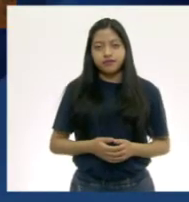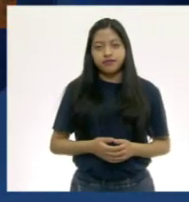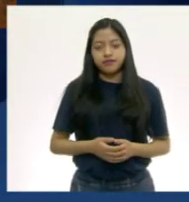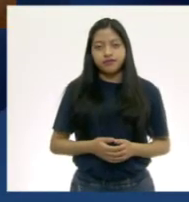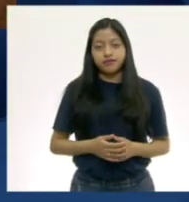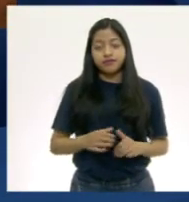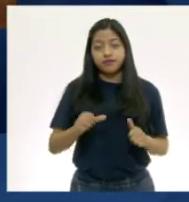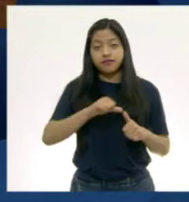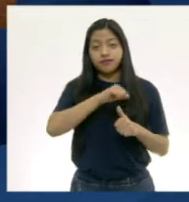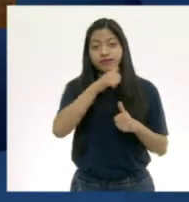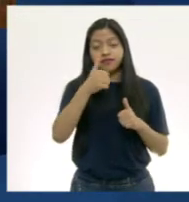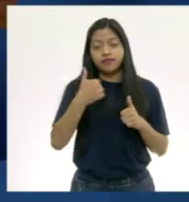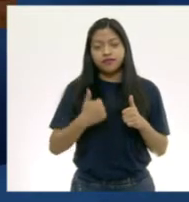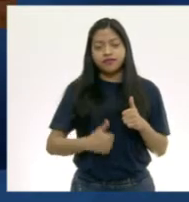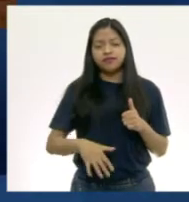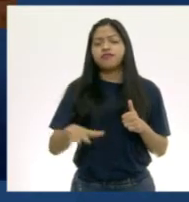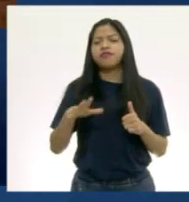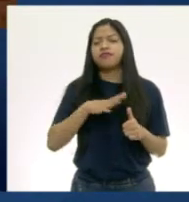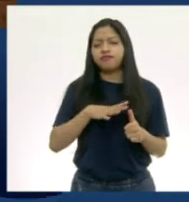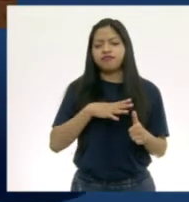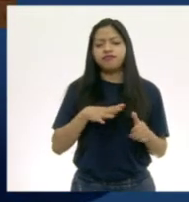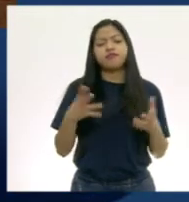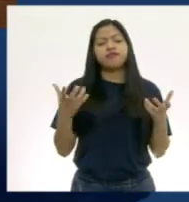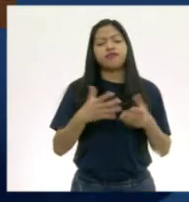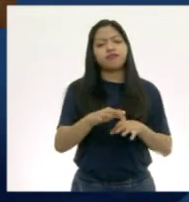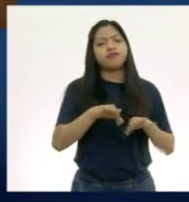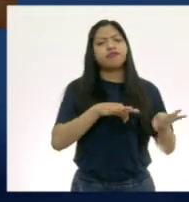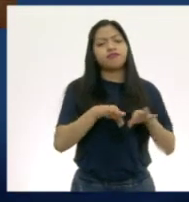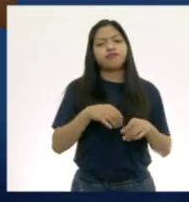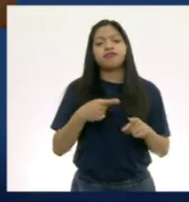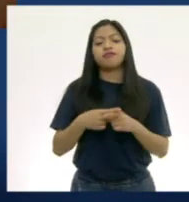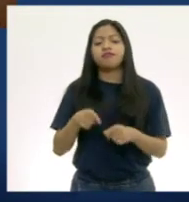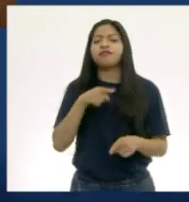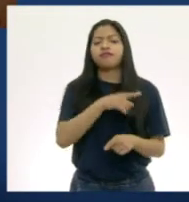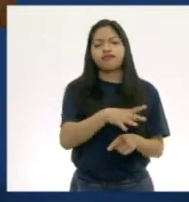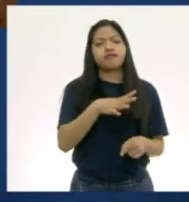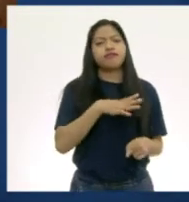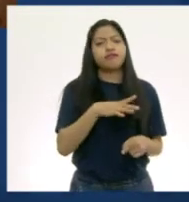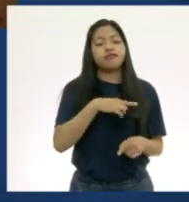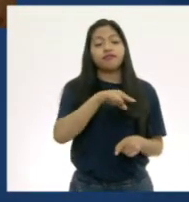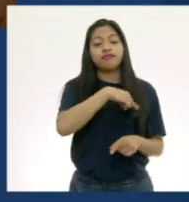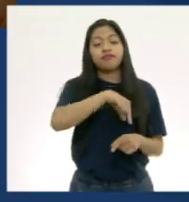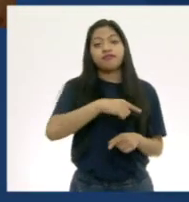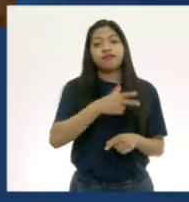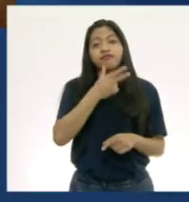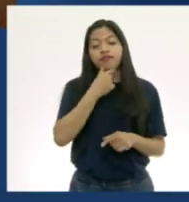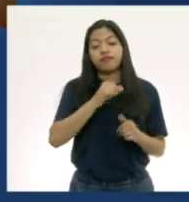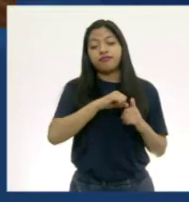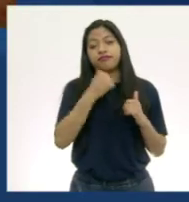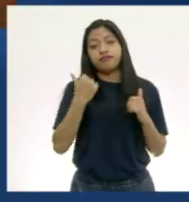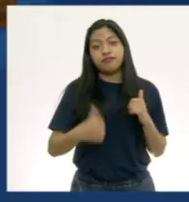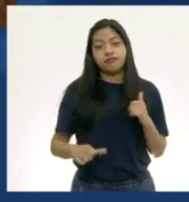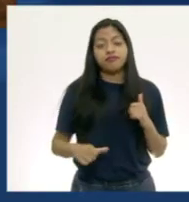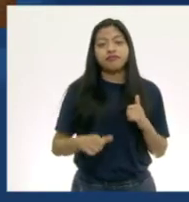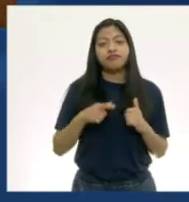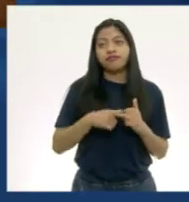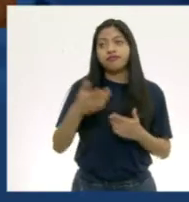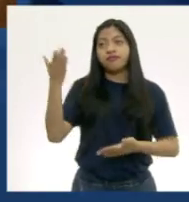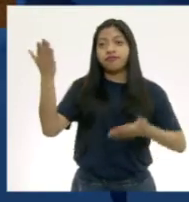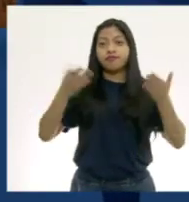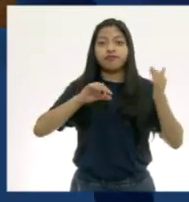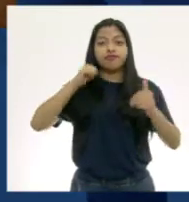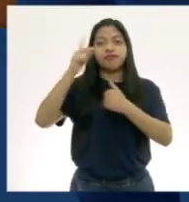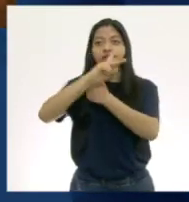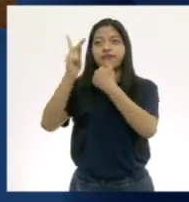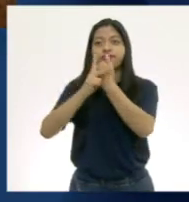El arte estaba implícito en cada trabajo que se realizaba, y los artistas explotaron todos los materiales que llegaban de otras